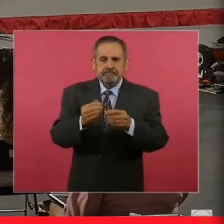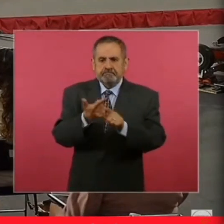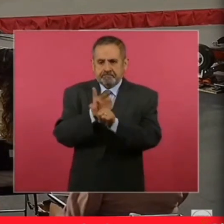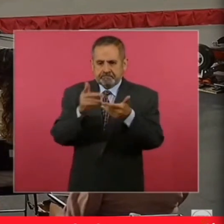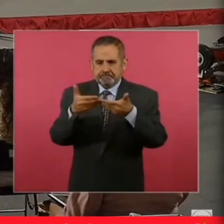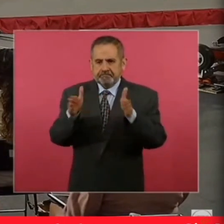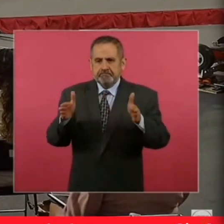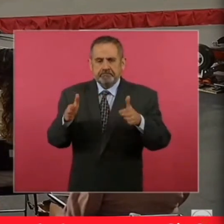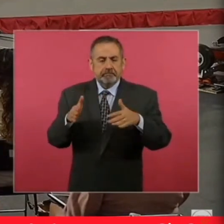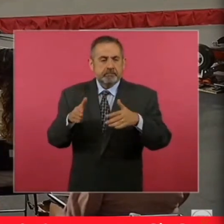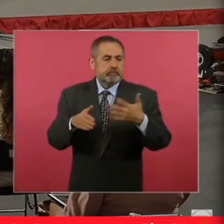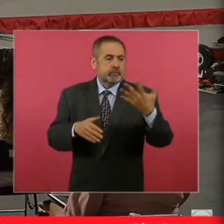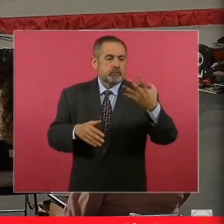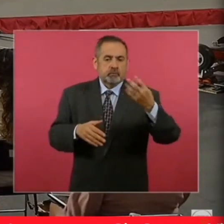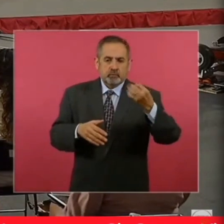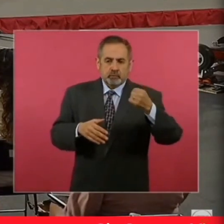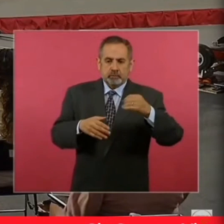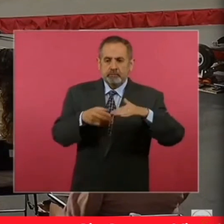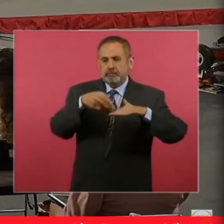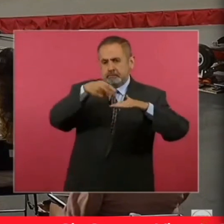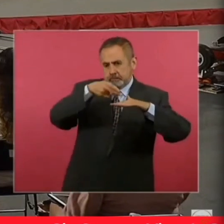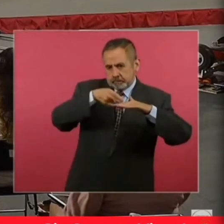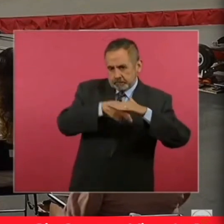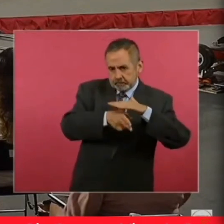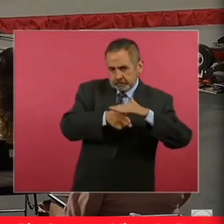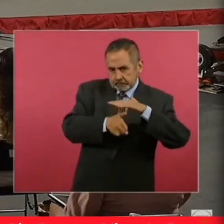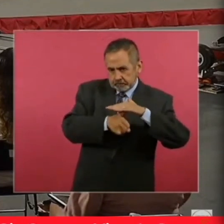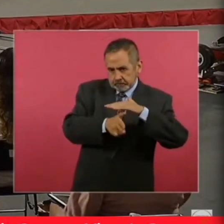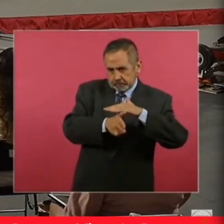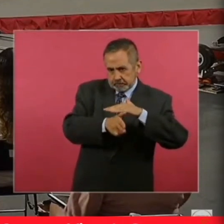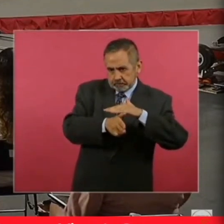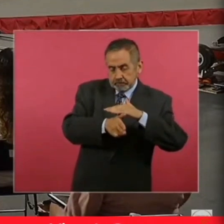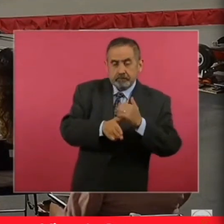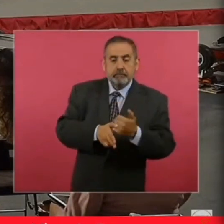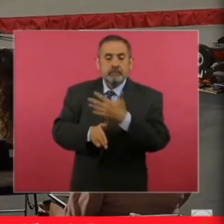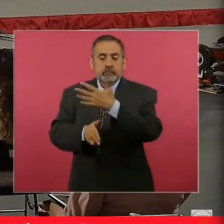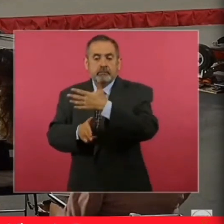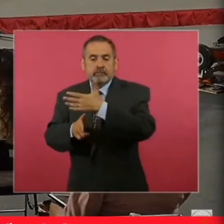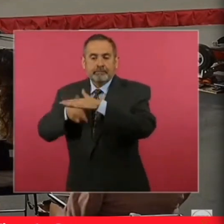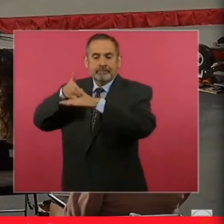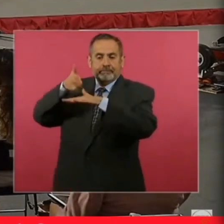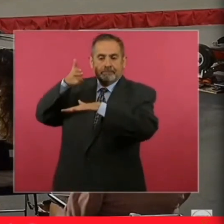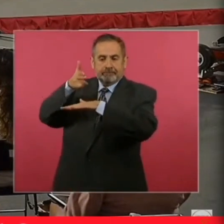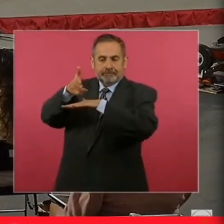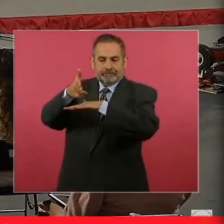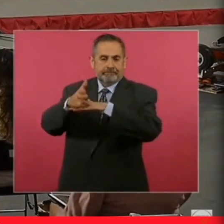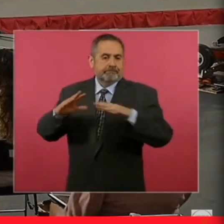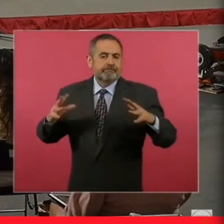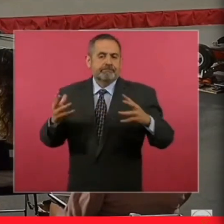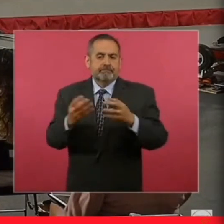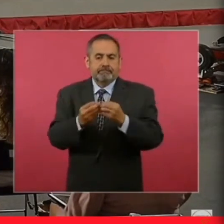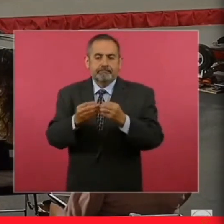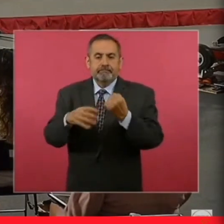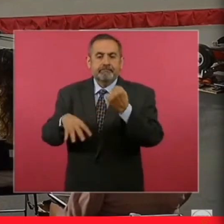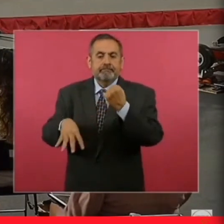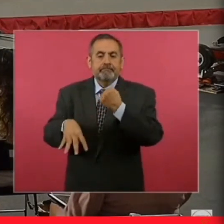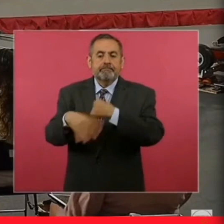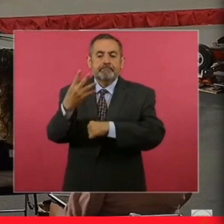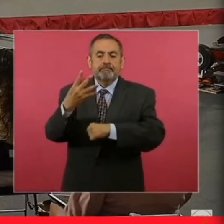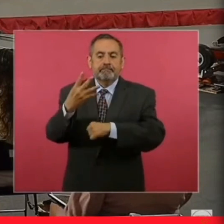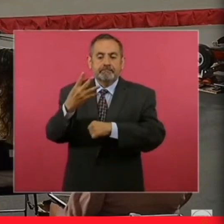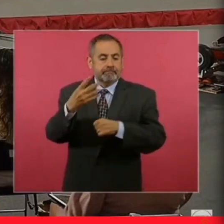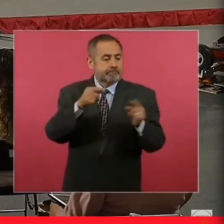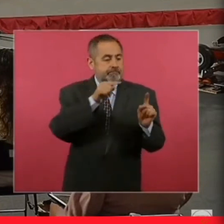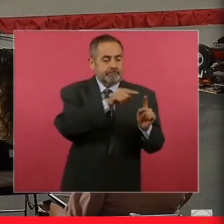tramo subterráneo que comenzó a funcionar a principios de este año. Con estas suman 14